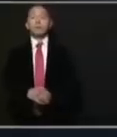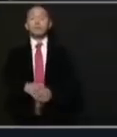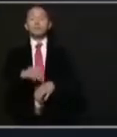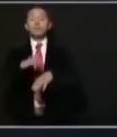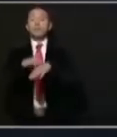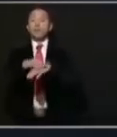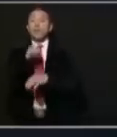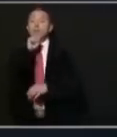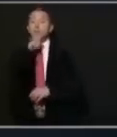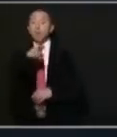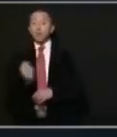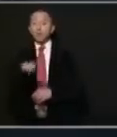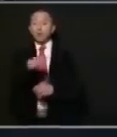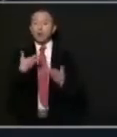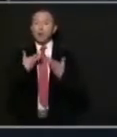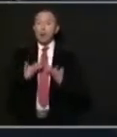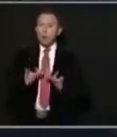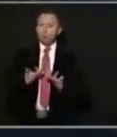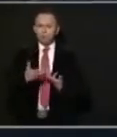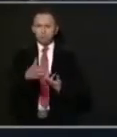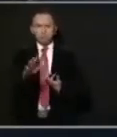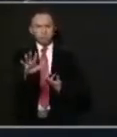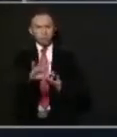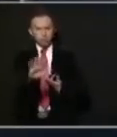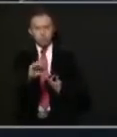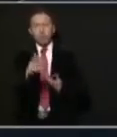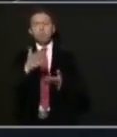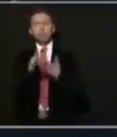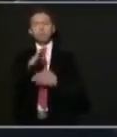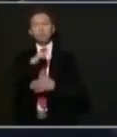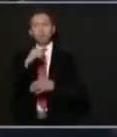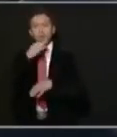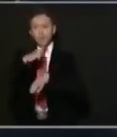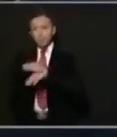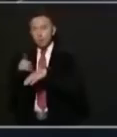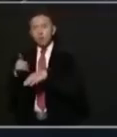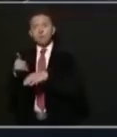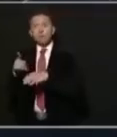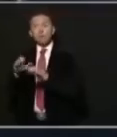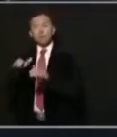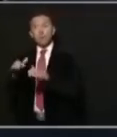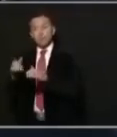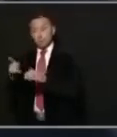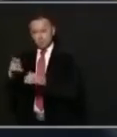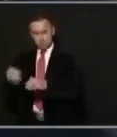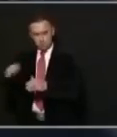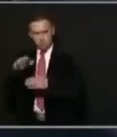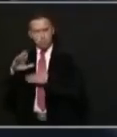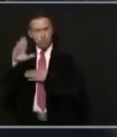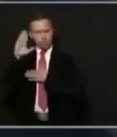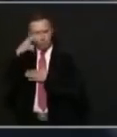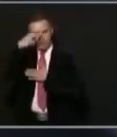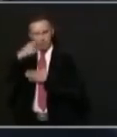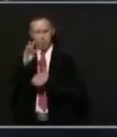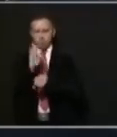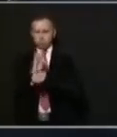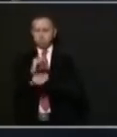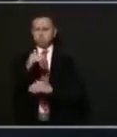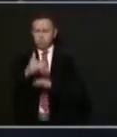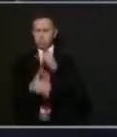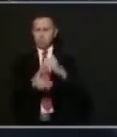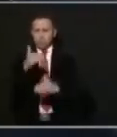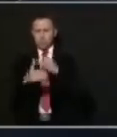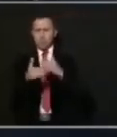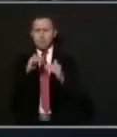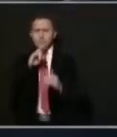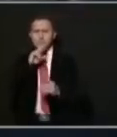quienes invierten, generan empleos y se comprometen con el desarrollo de México. Estamos